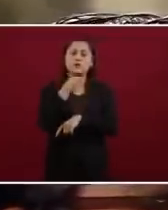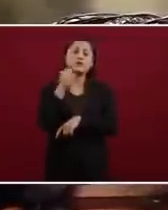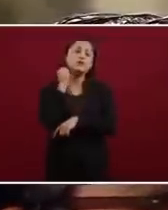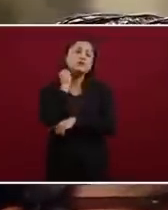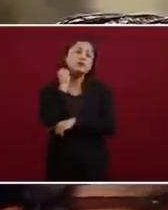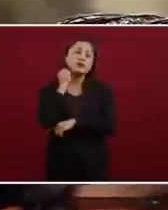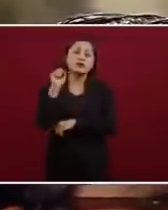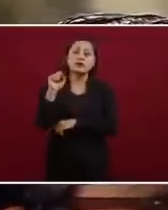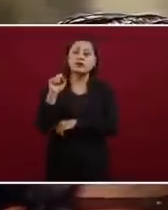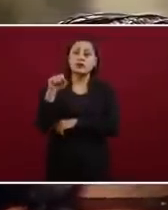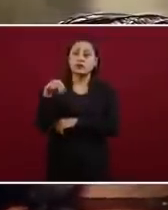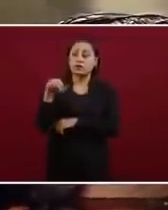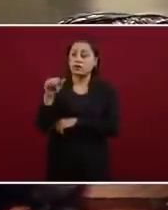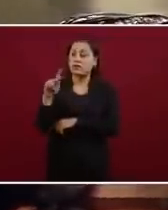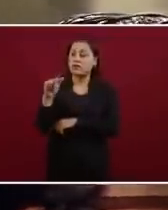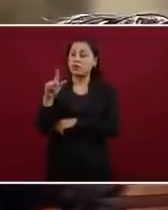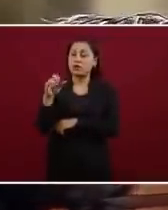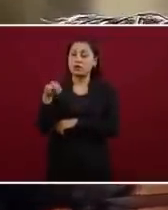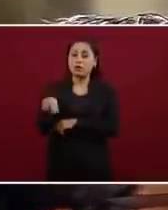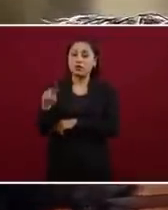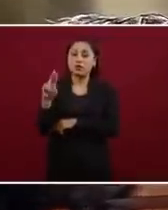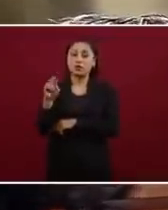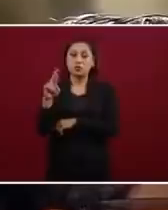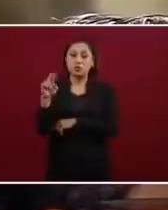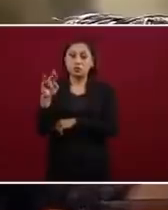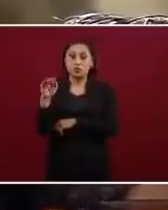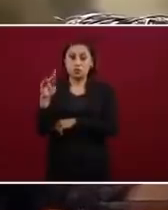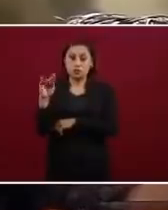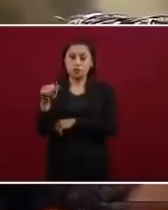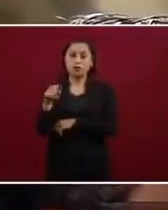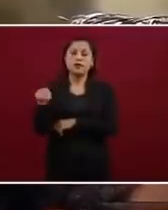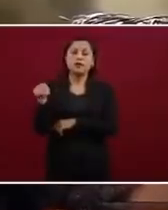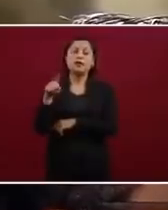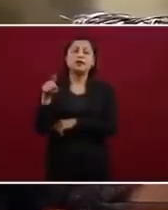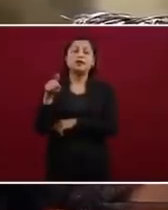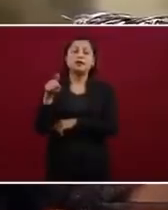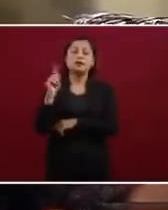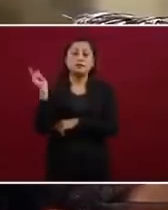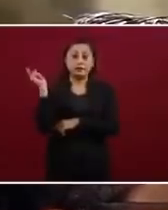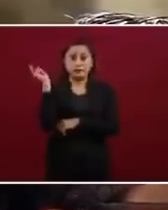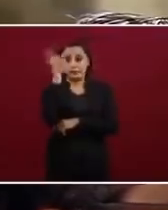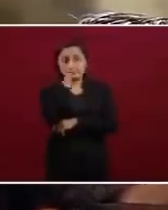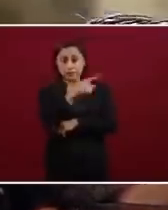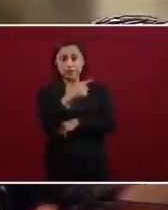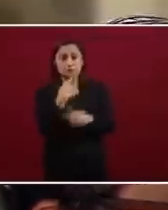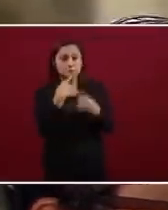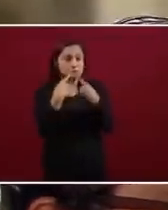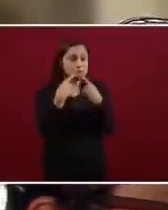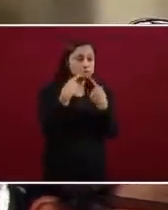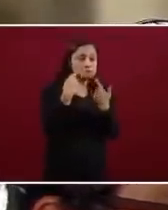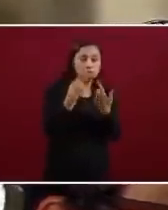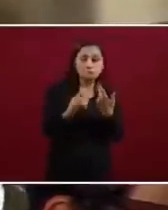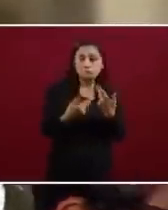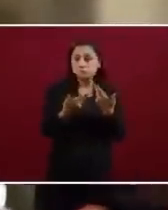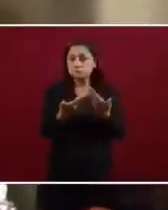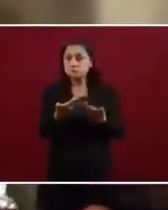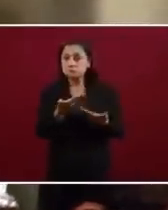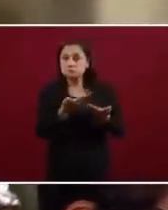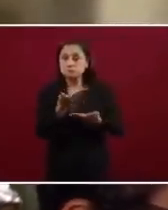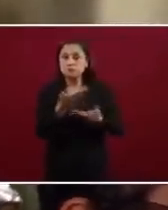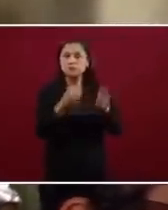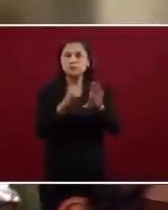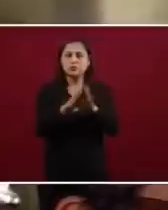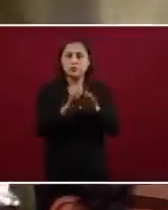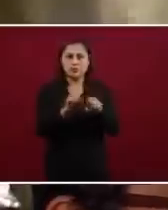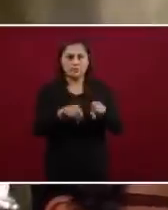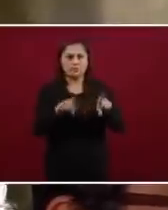Gómez Urrutia, están allá en algunos términos similares, ¿no? Entonces,